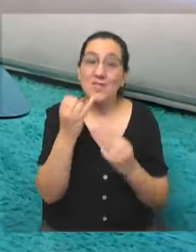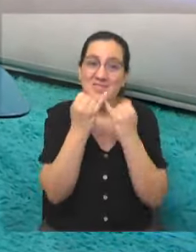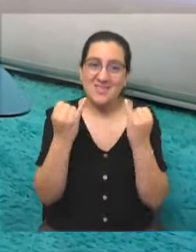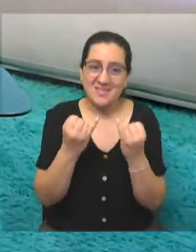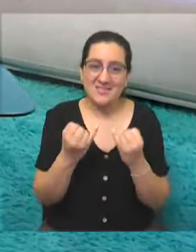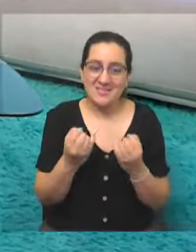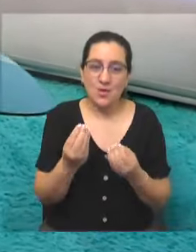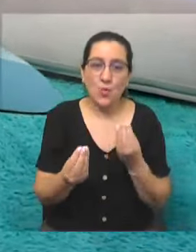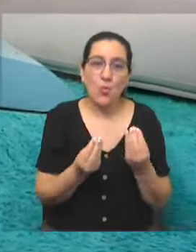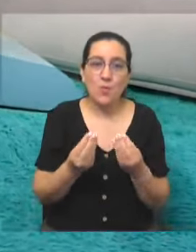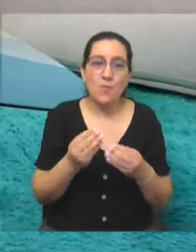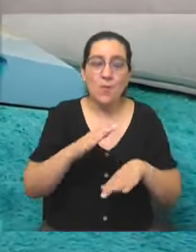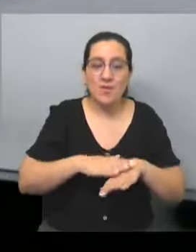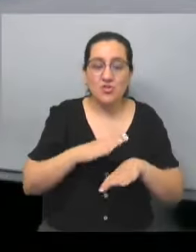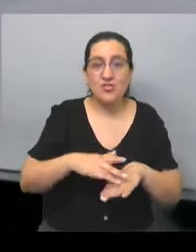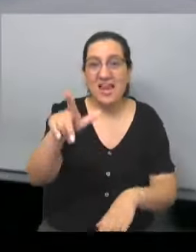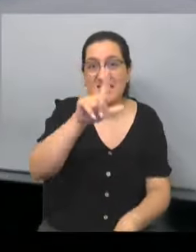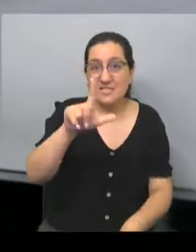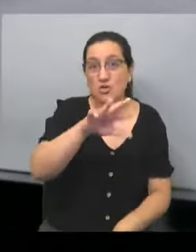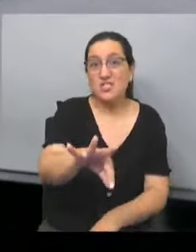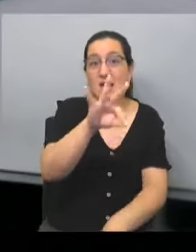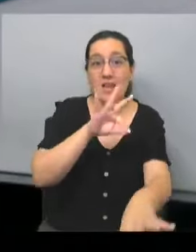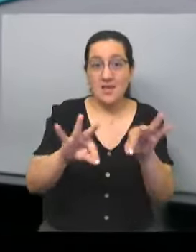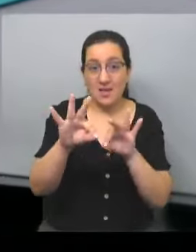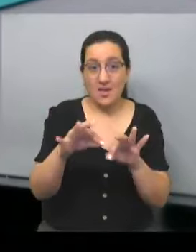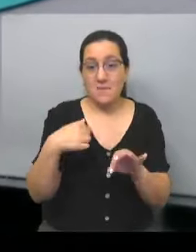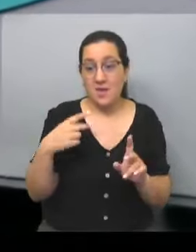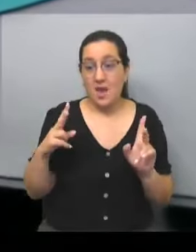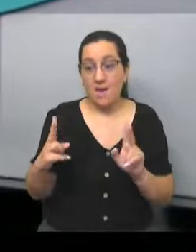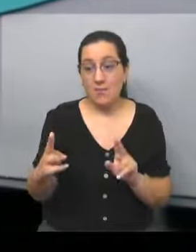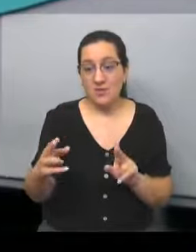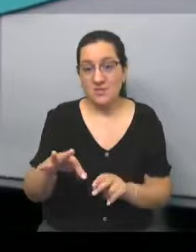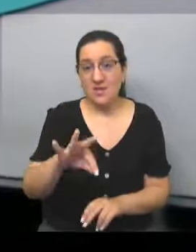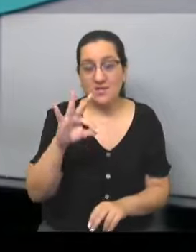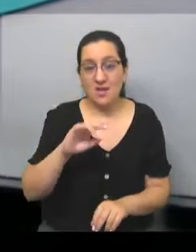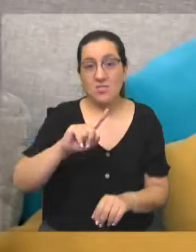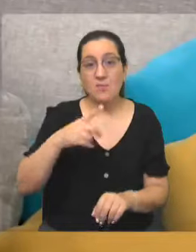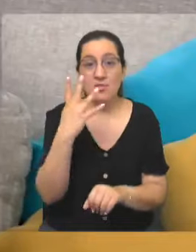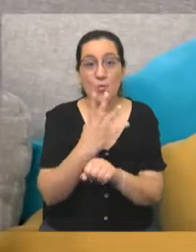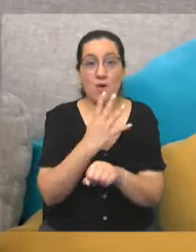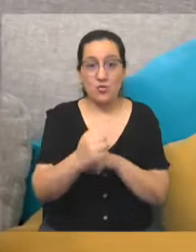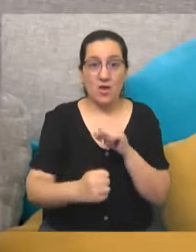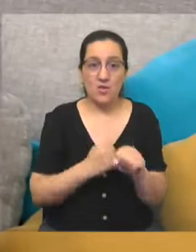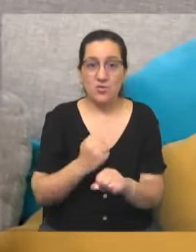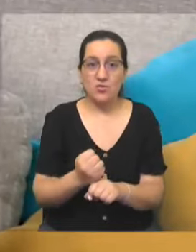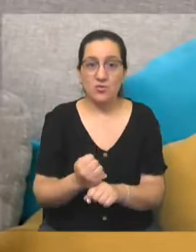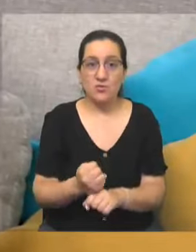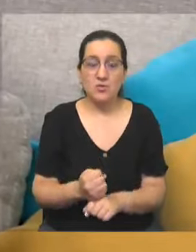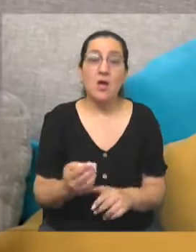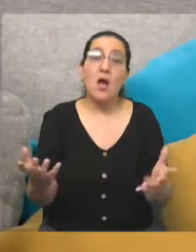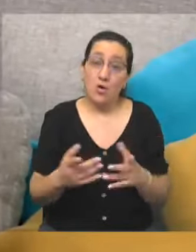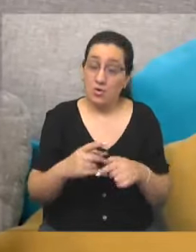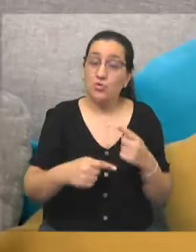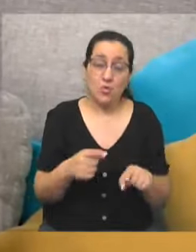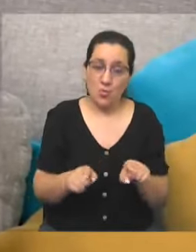qué momento del liceo ahora es que se elige? Porque en mi época, por ejemplo, se elegía después del cuarto año. ¿Ahora cómo es? Bueno, sí,